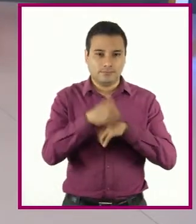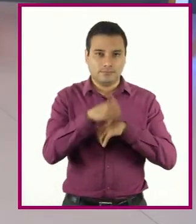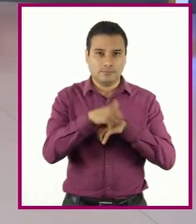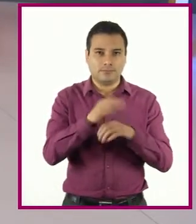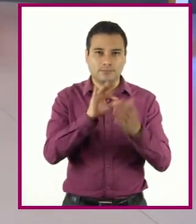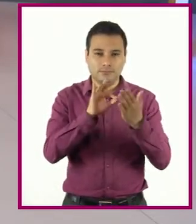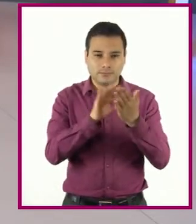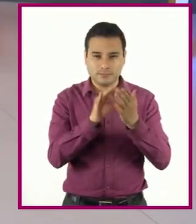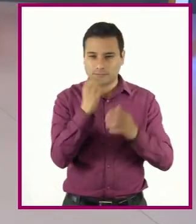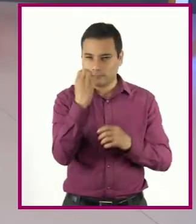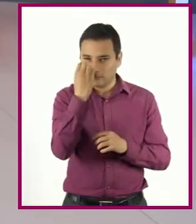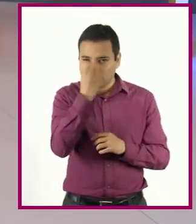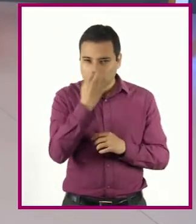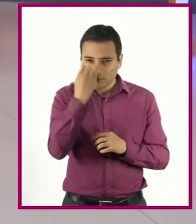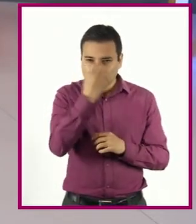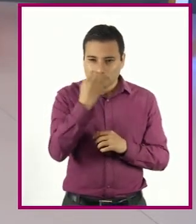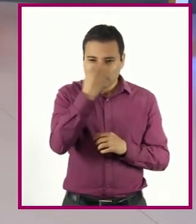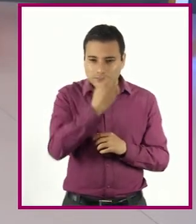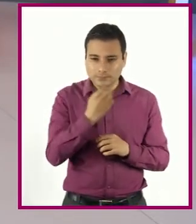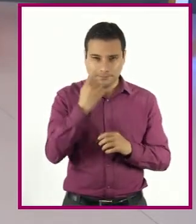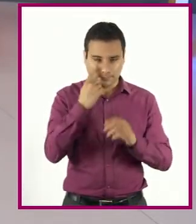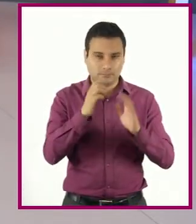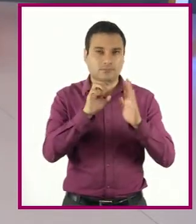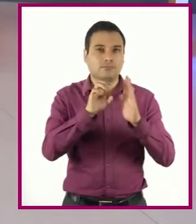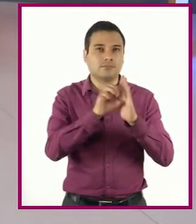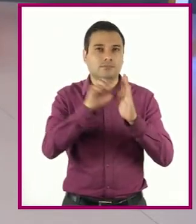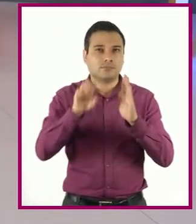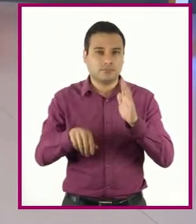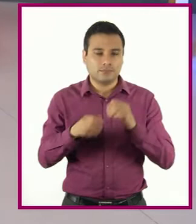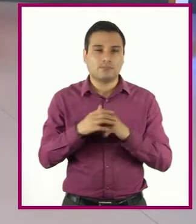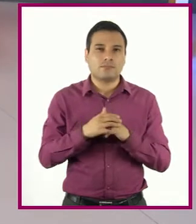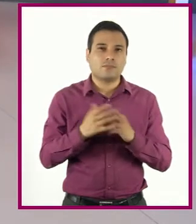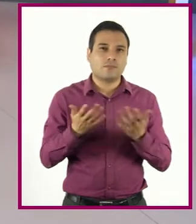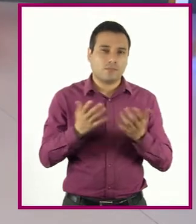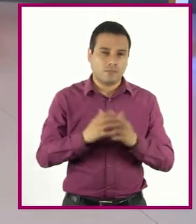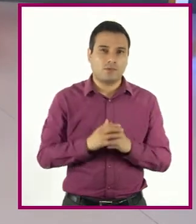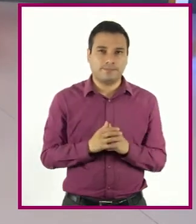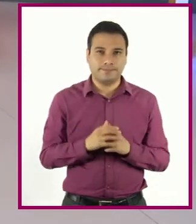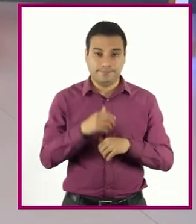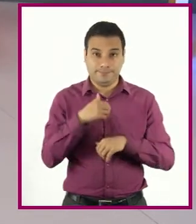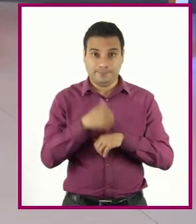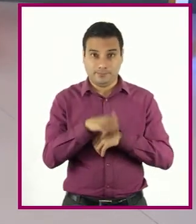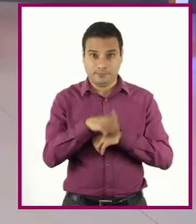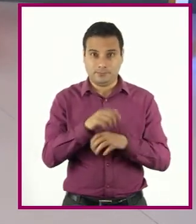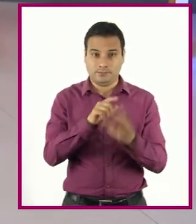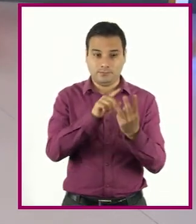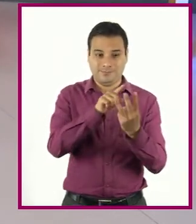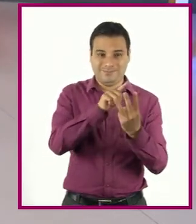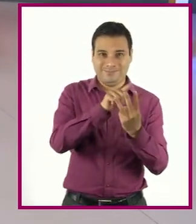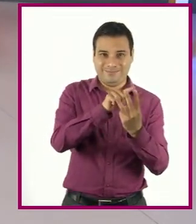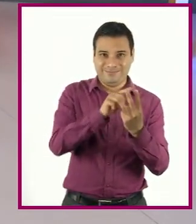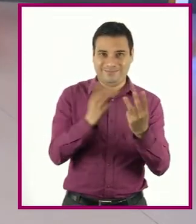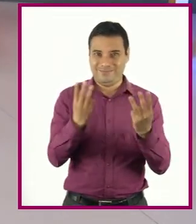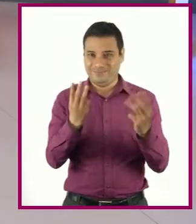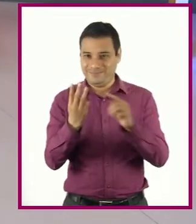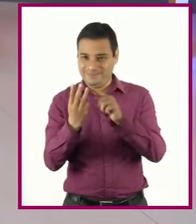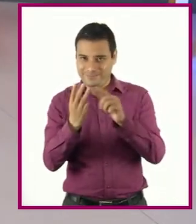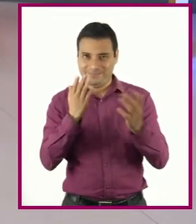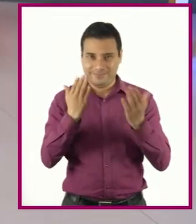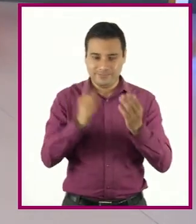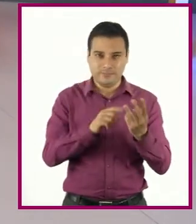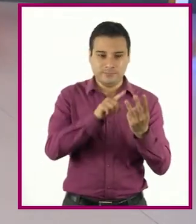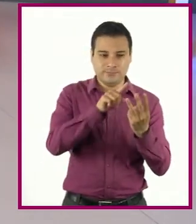igual, es decir, comparar décimos con décimos, centésimos con centésimos, milésimos